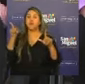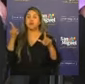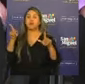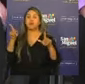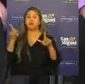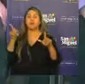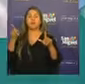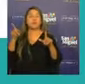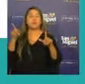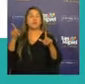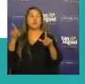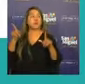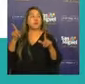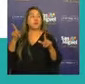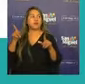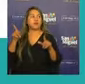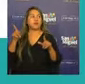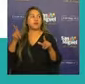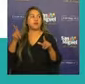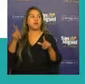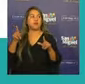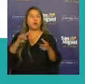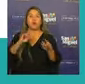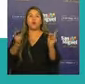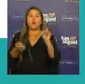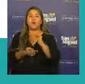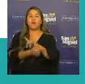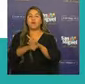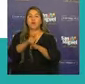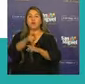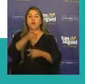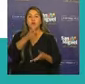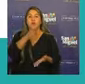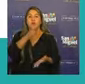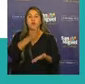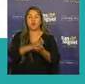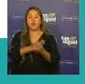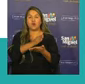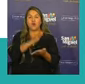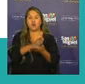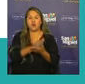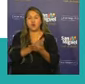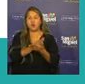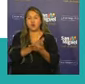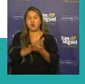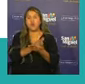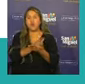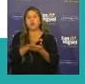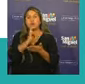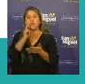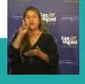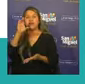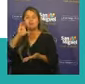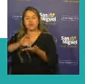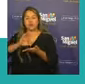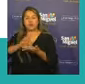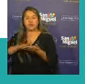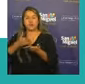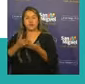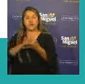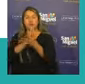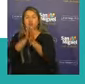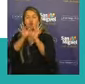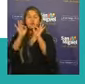generó condiciones en el Colegio Luis Galecio Gorbera, un centro de salud con todas las